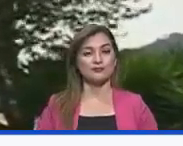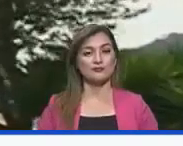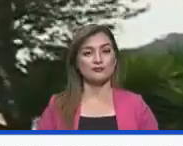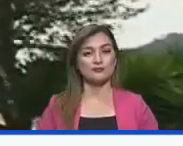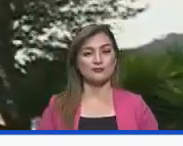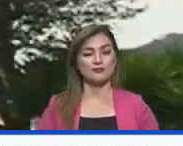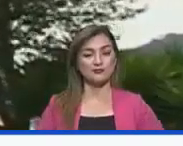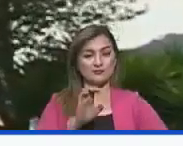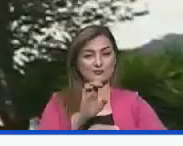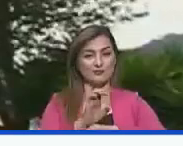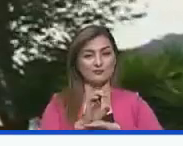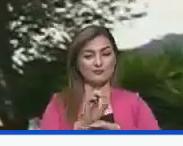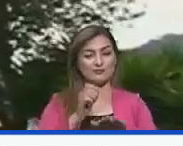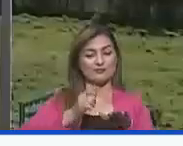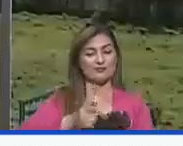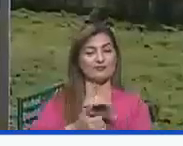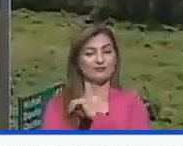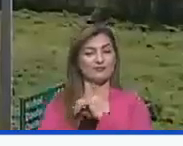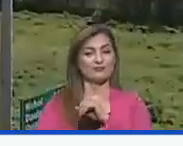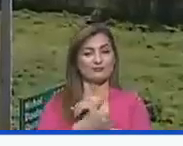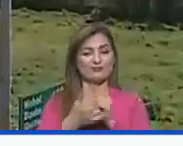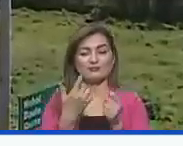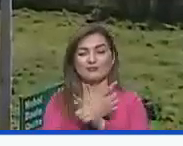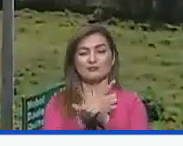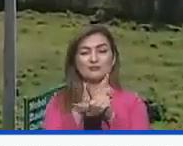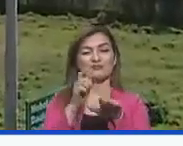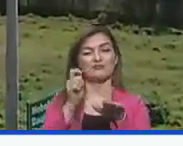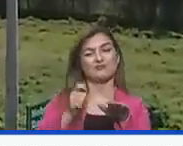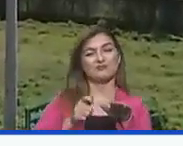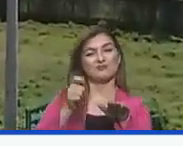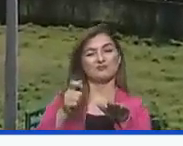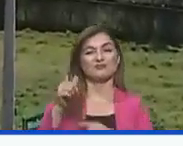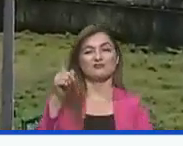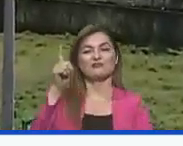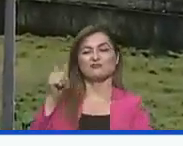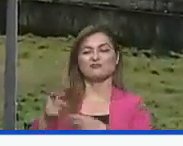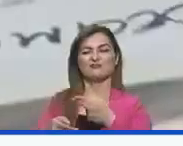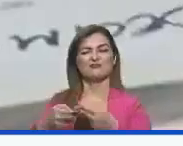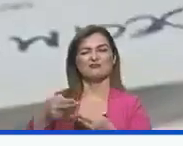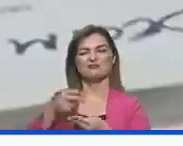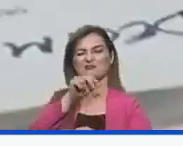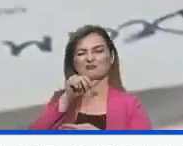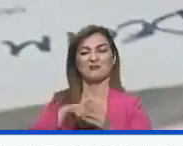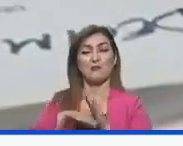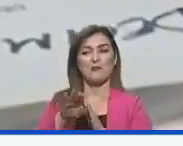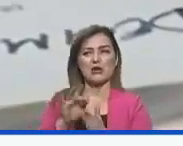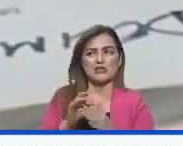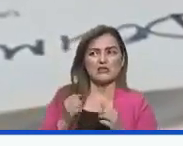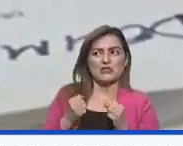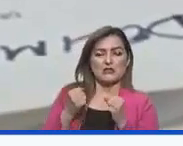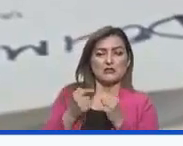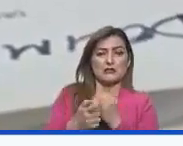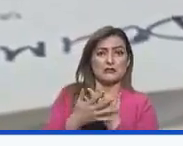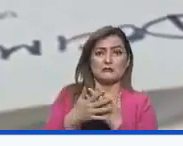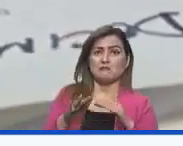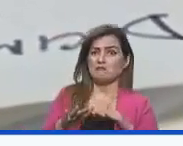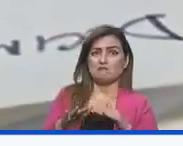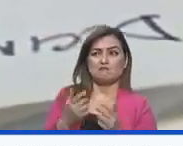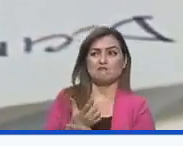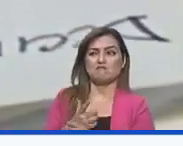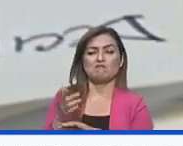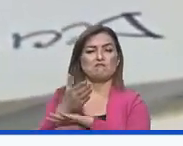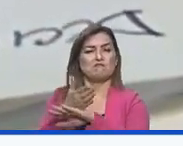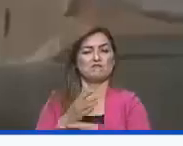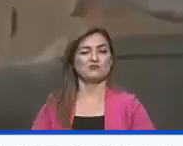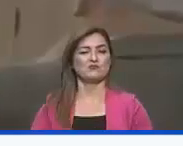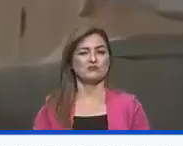país en el que jueces le otorgan la libertad al líder de la banda más peligrosa sin haber cumplido su pena, donde hay alteraciones y hasta los sorteos